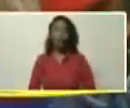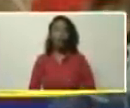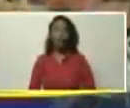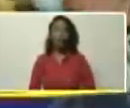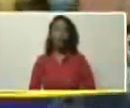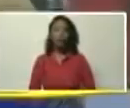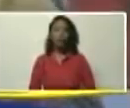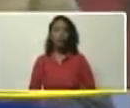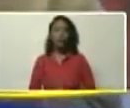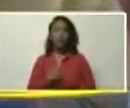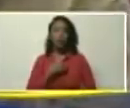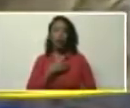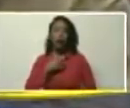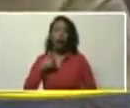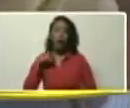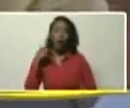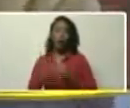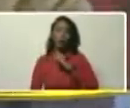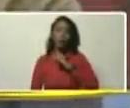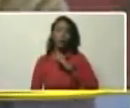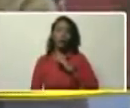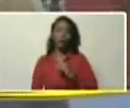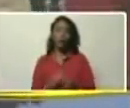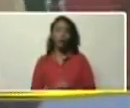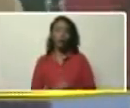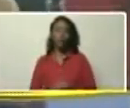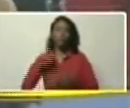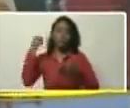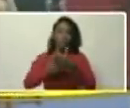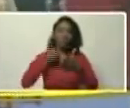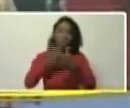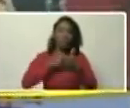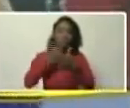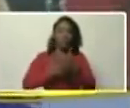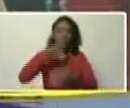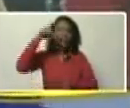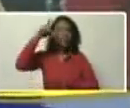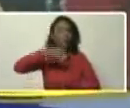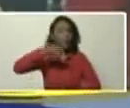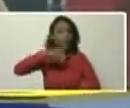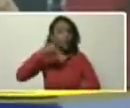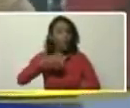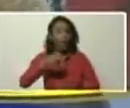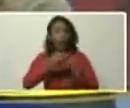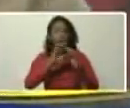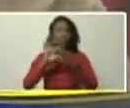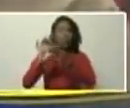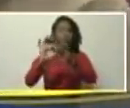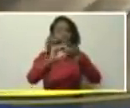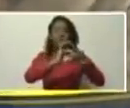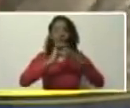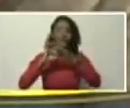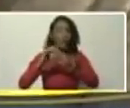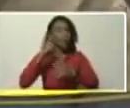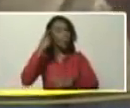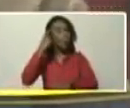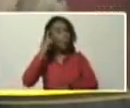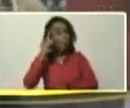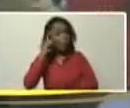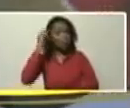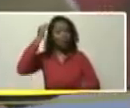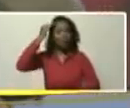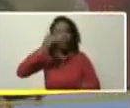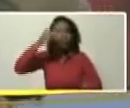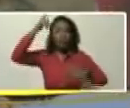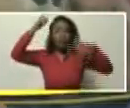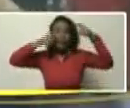Y quería, por último, insistir en la necesidad de la reunificación. Recuerden que el comandante